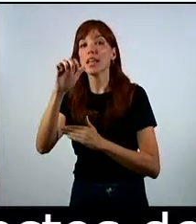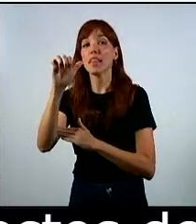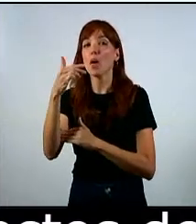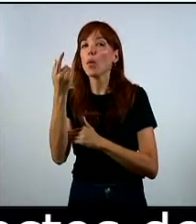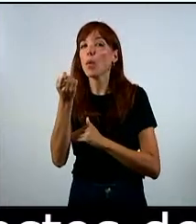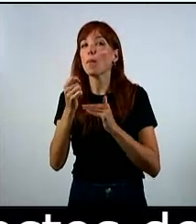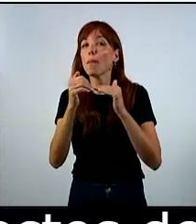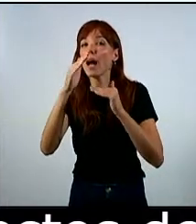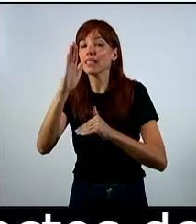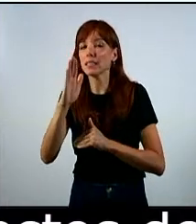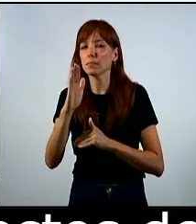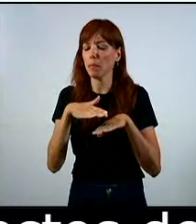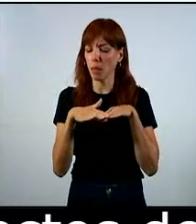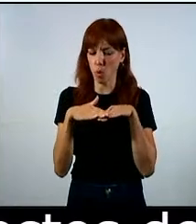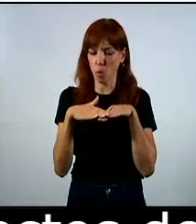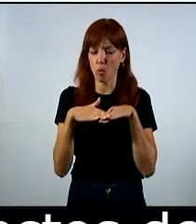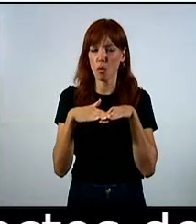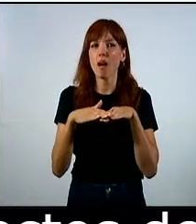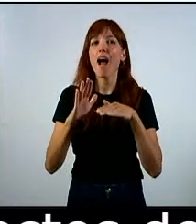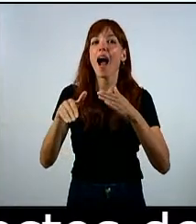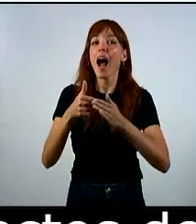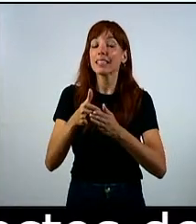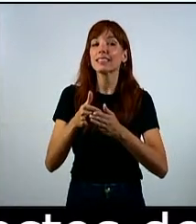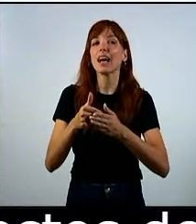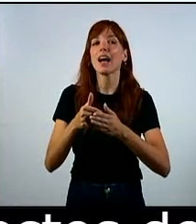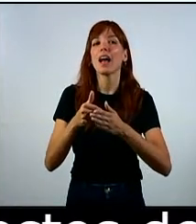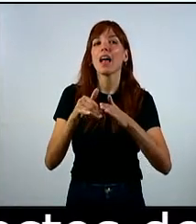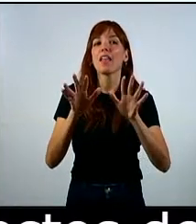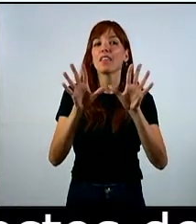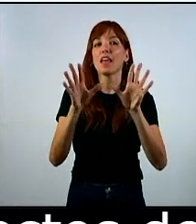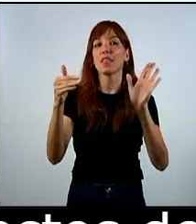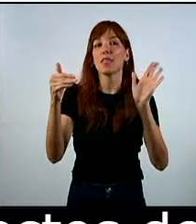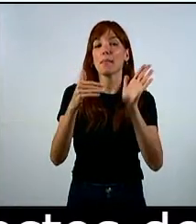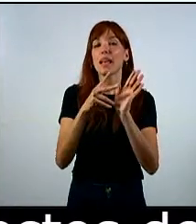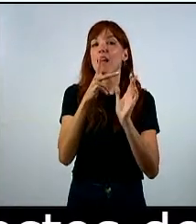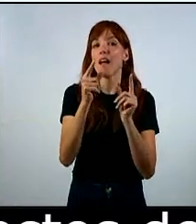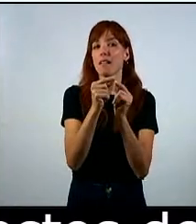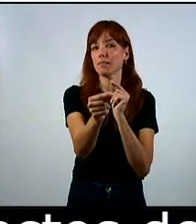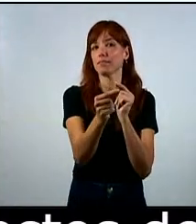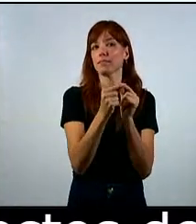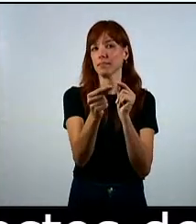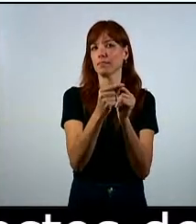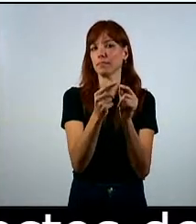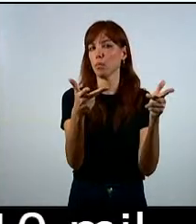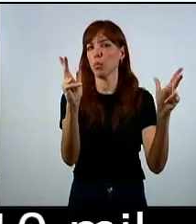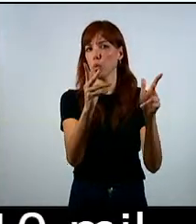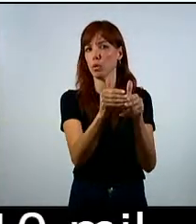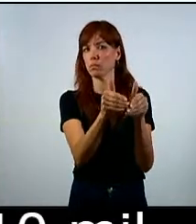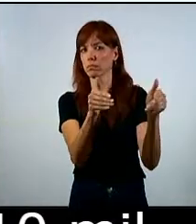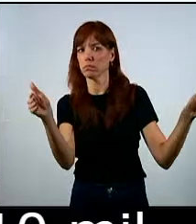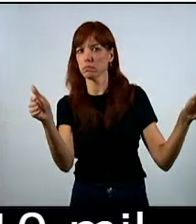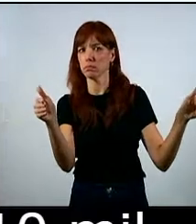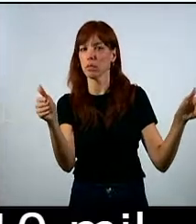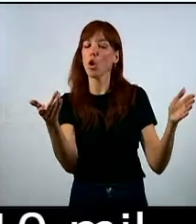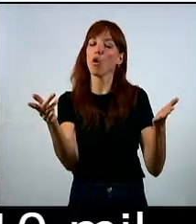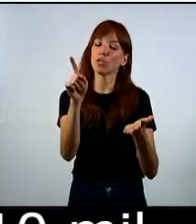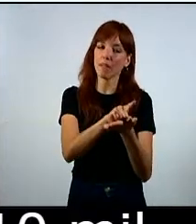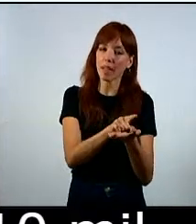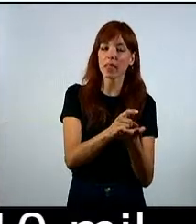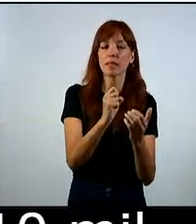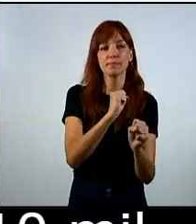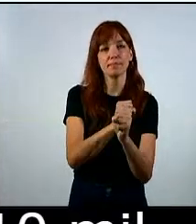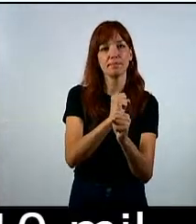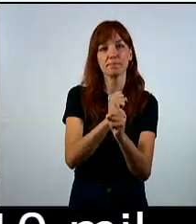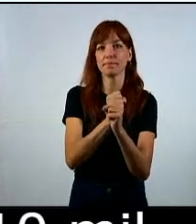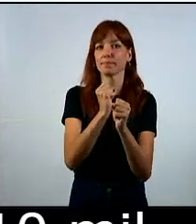10.863.700 a estas 10.000 hectáreas, autorizamos volver a seguir trabajando sobre el tema de